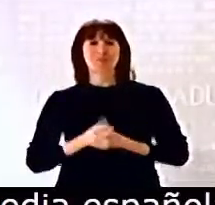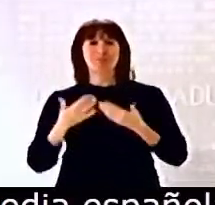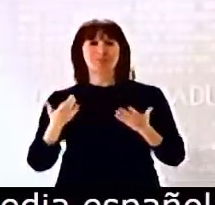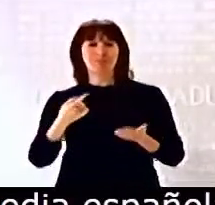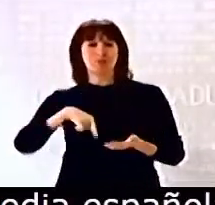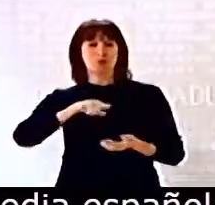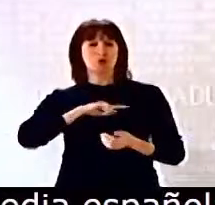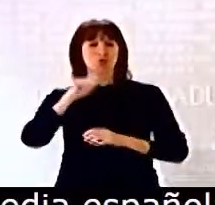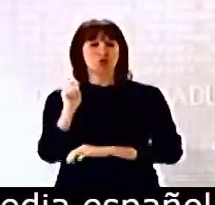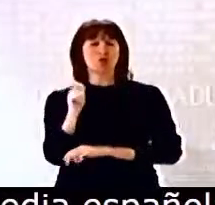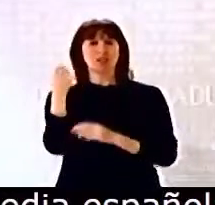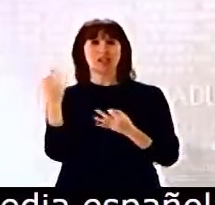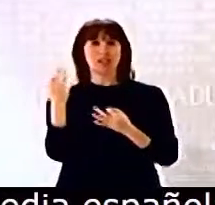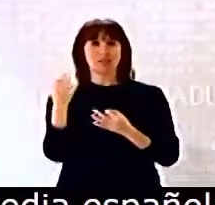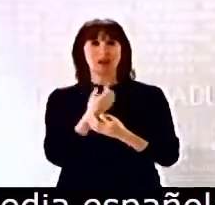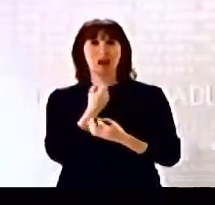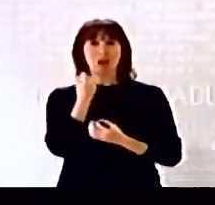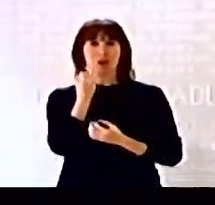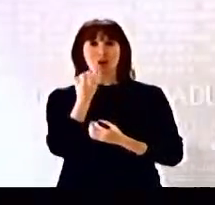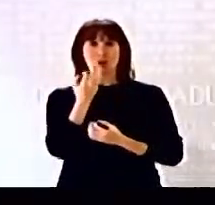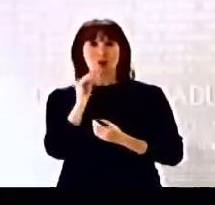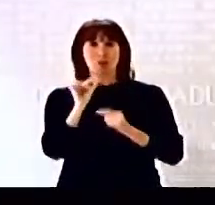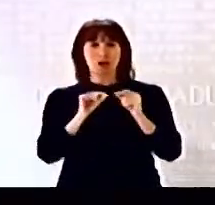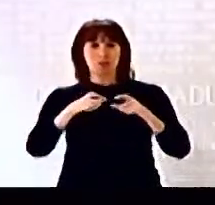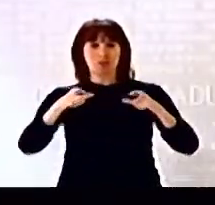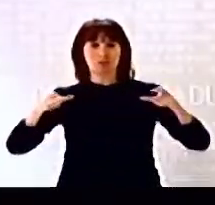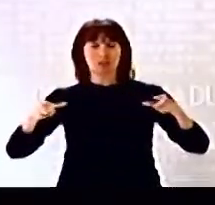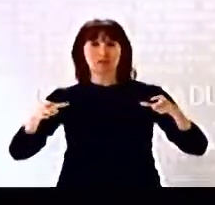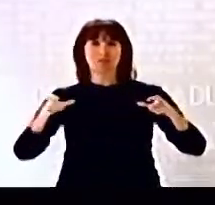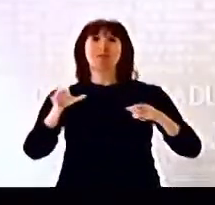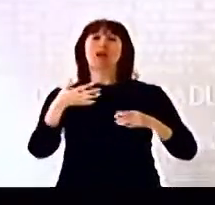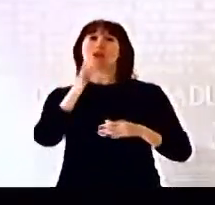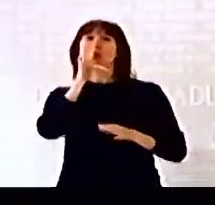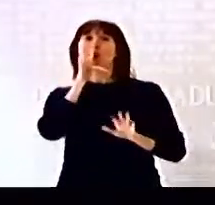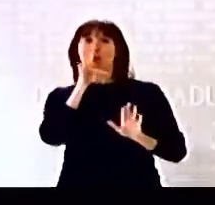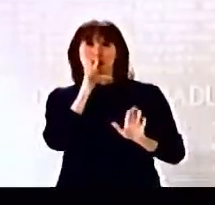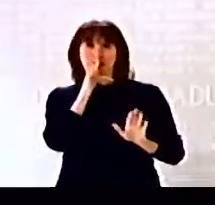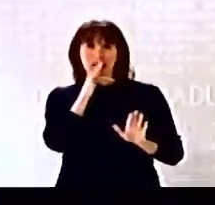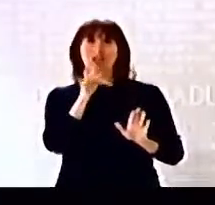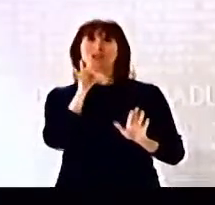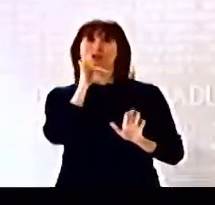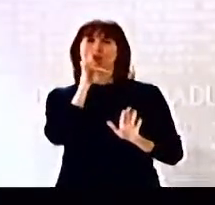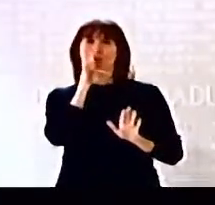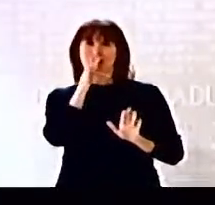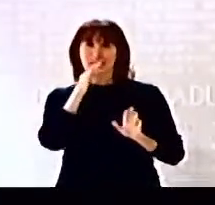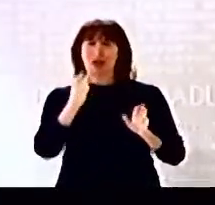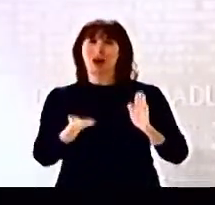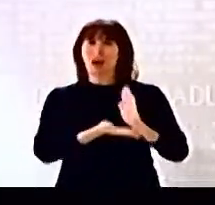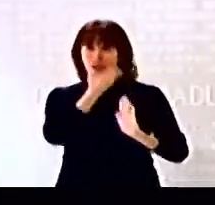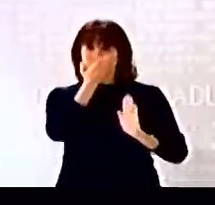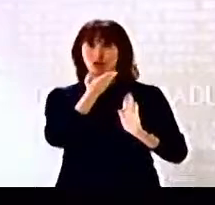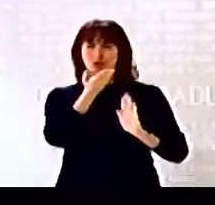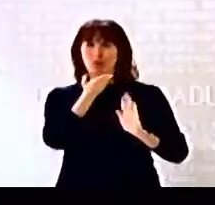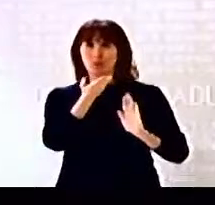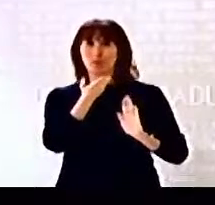Estamos consiguiendo que las cifras de incidencia, a pesar de que todavía están en un nivel muy elevado,